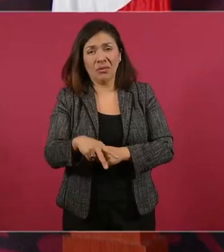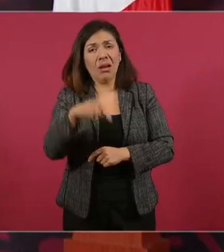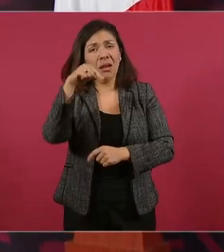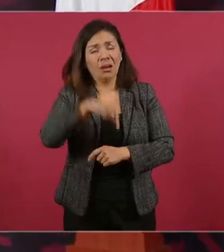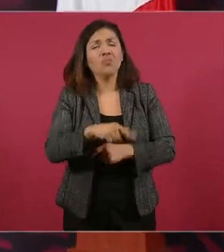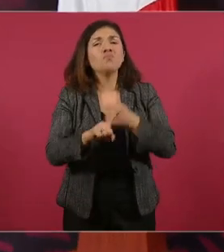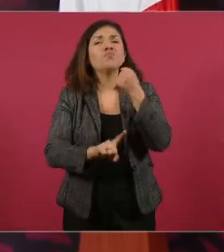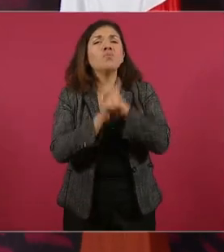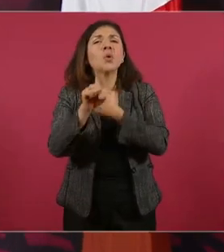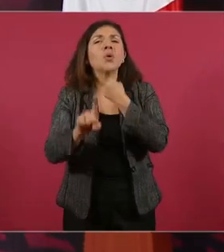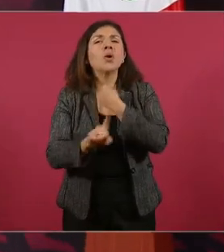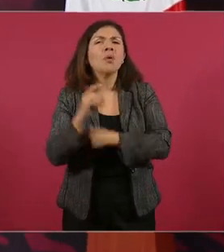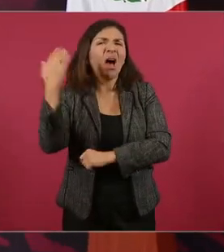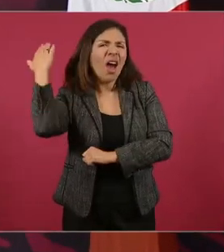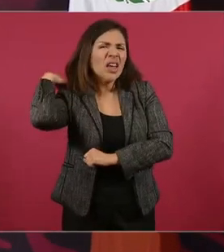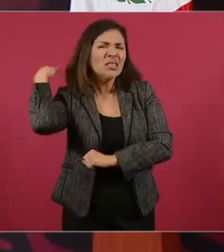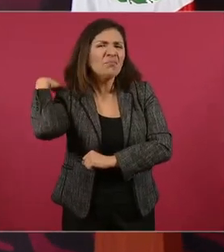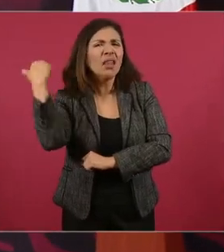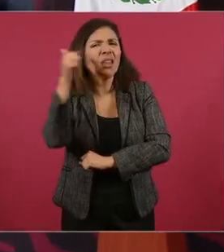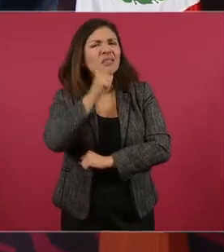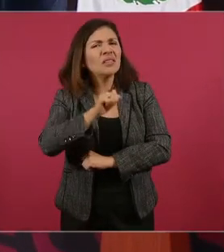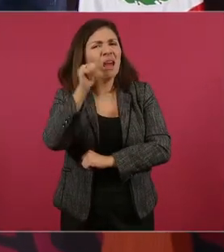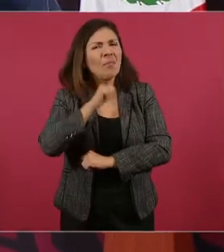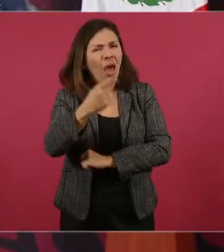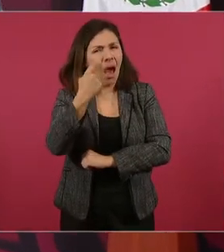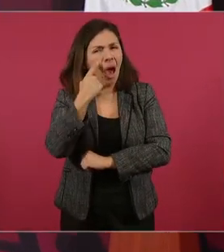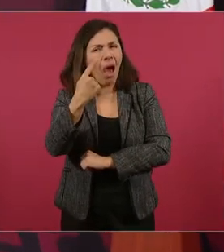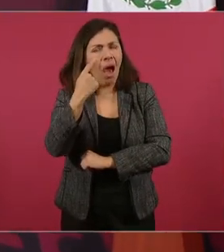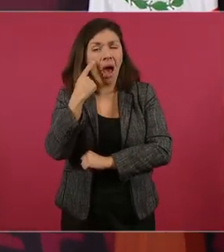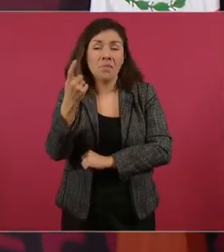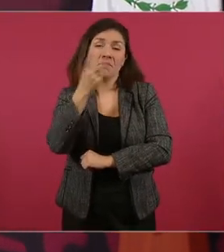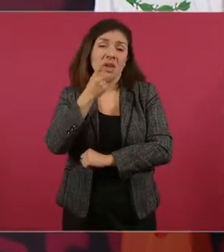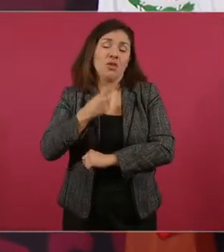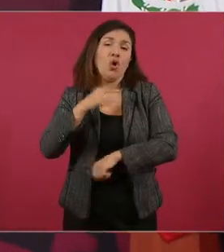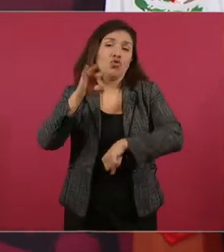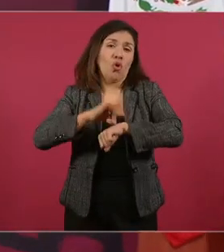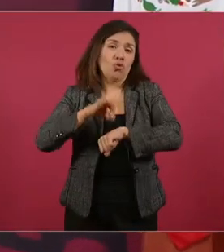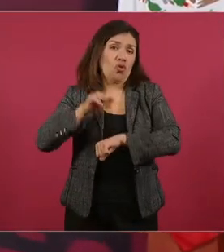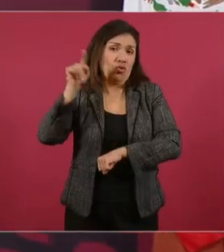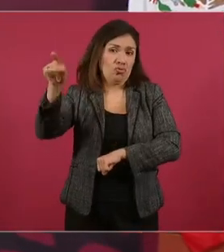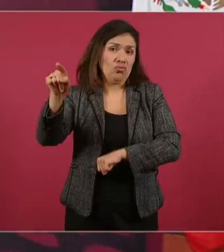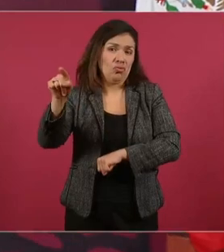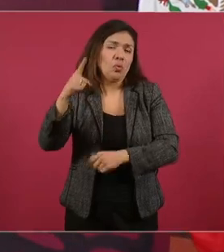un problema de columna. Esto me lo dijo un especialista en una ocasión.